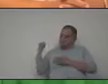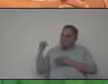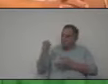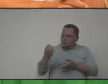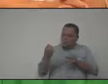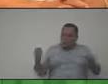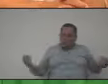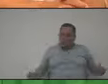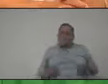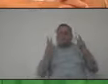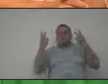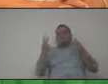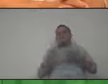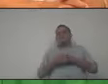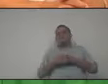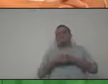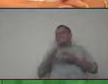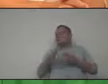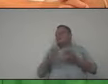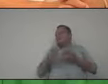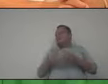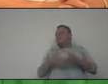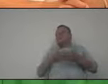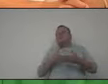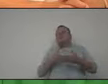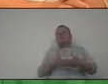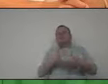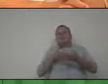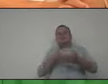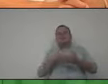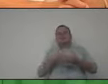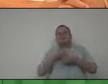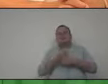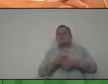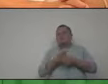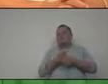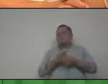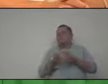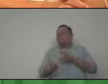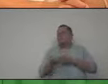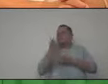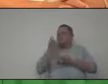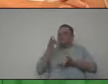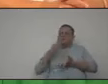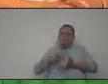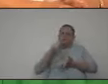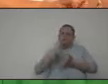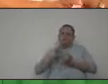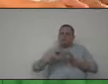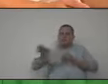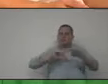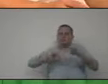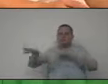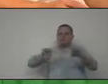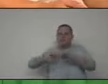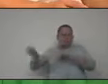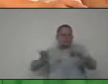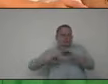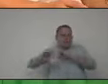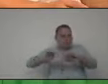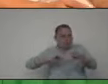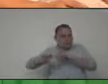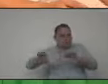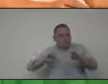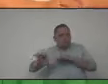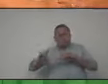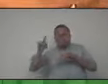vivos. Tenemos una represa por esa pospandemia, tenemos una represa que aún todavía estamos sacando, pero la